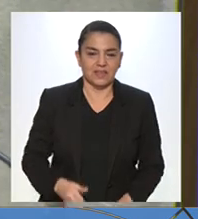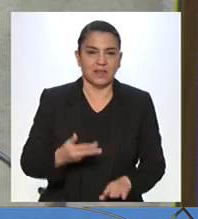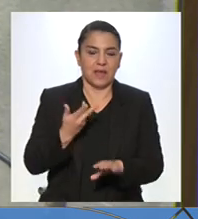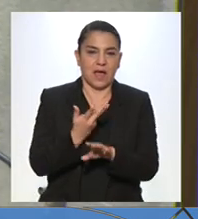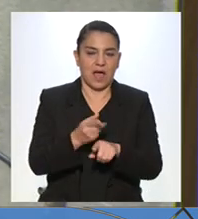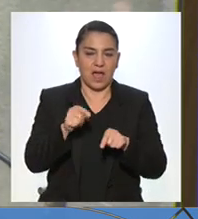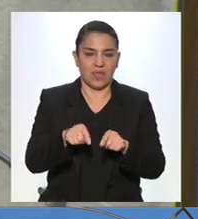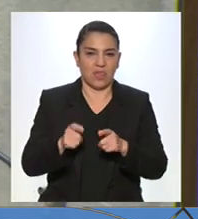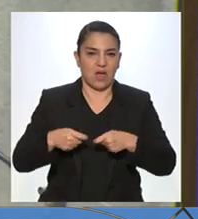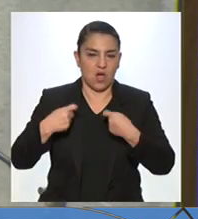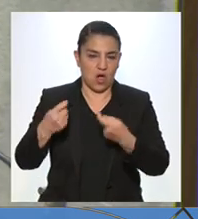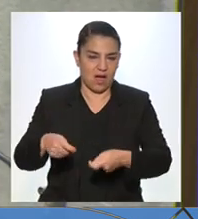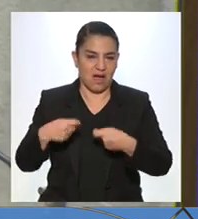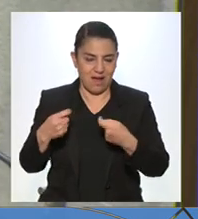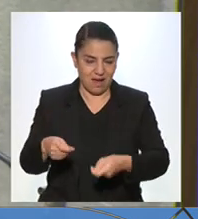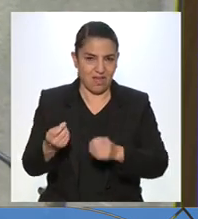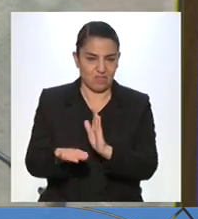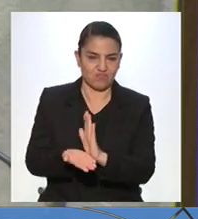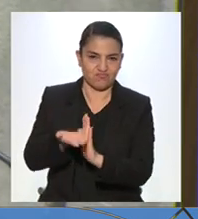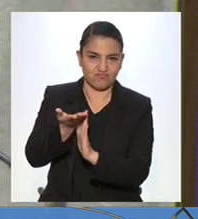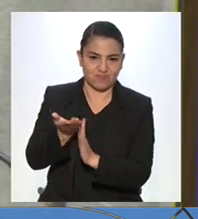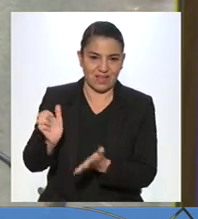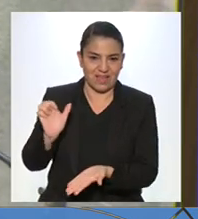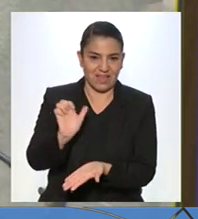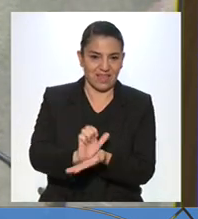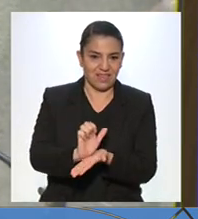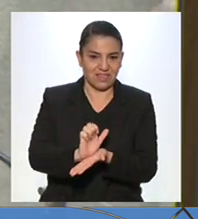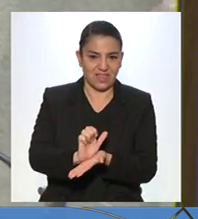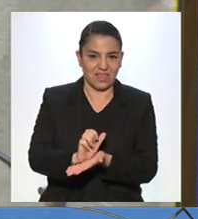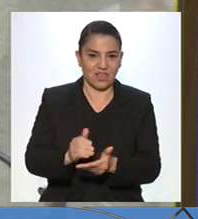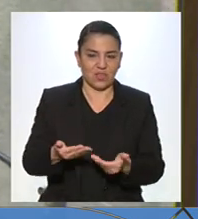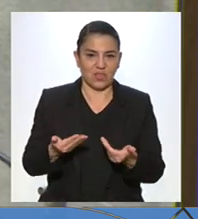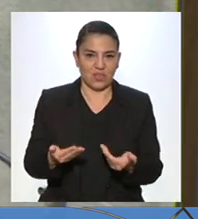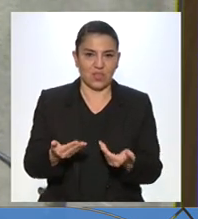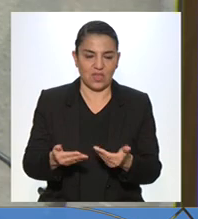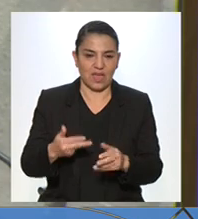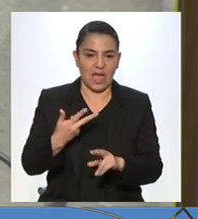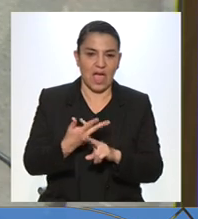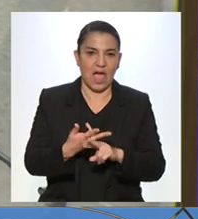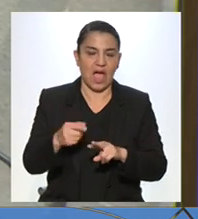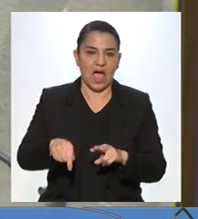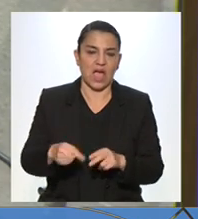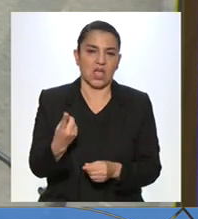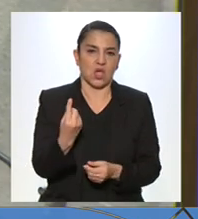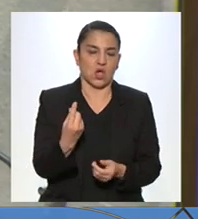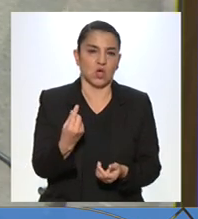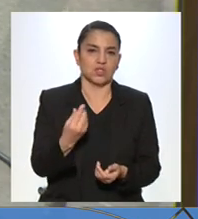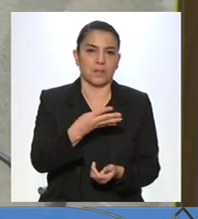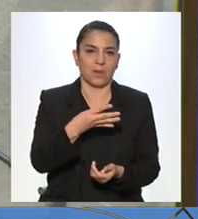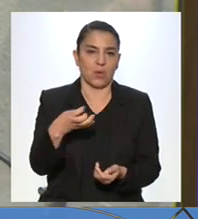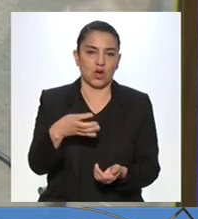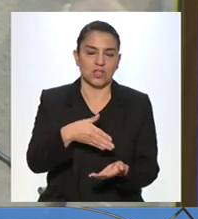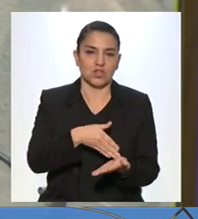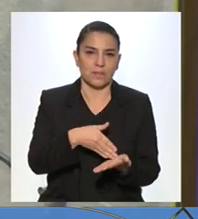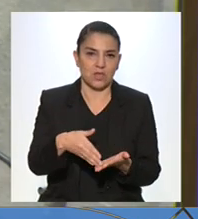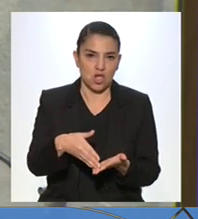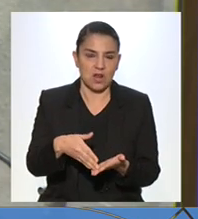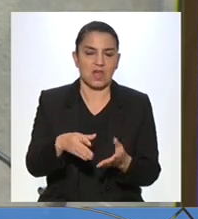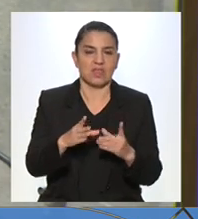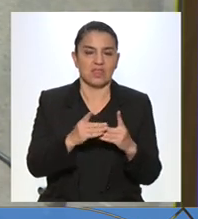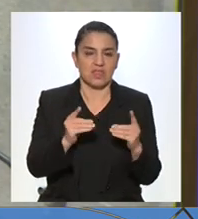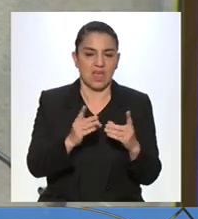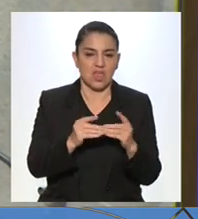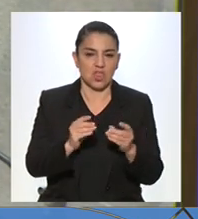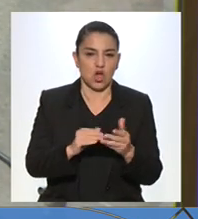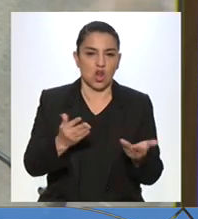involucra un fuerte gasto fiscal, los que se adicionan a los 6.400 millones de dólares